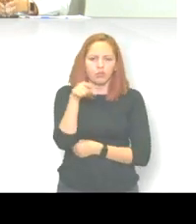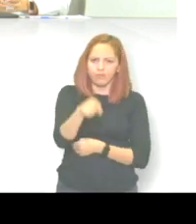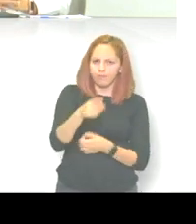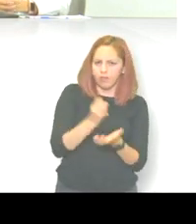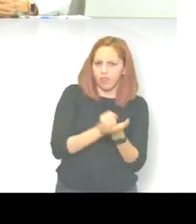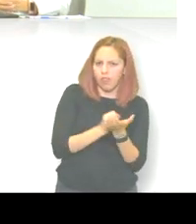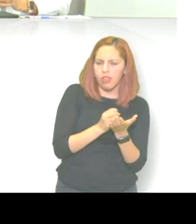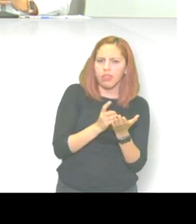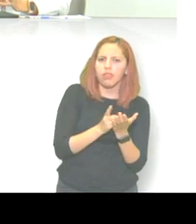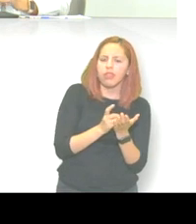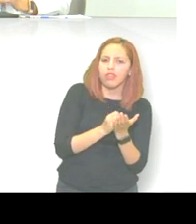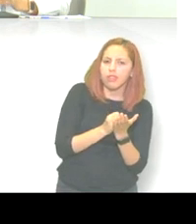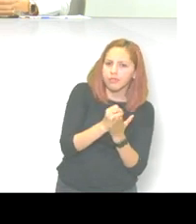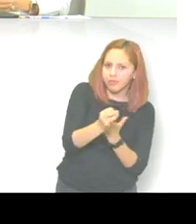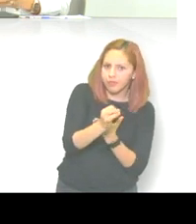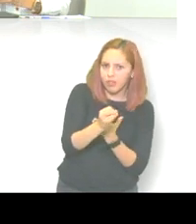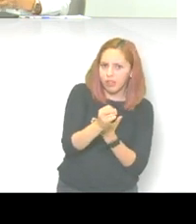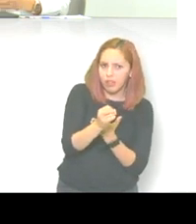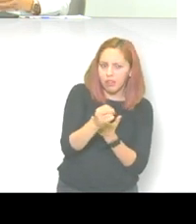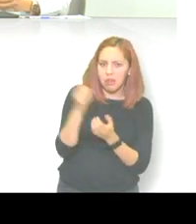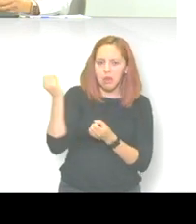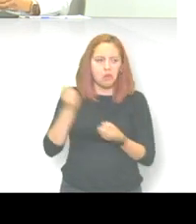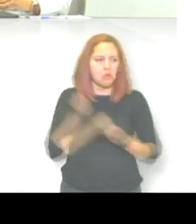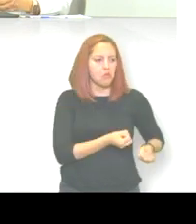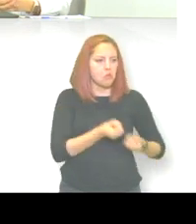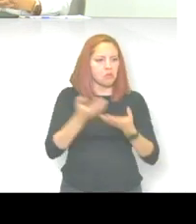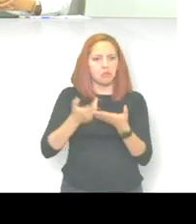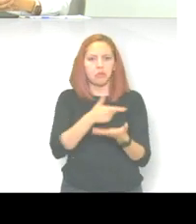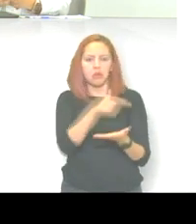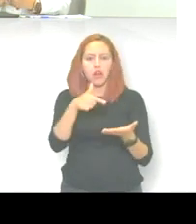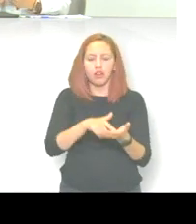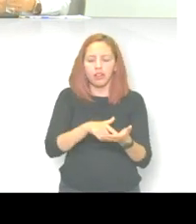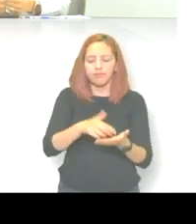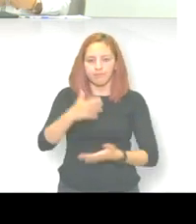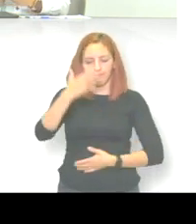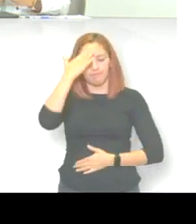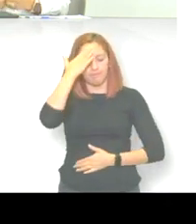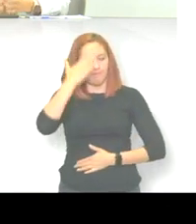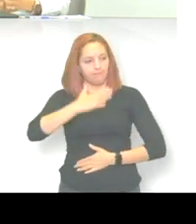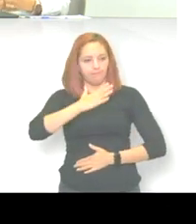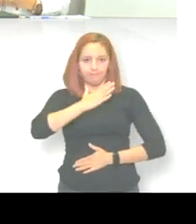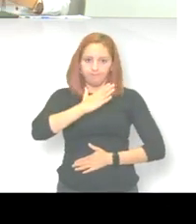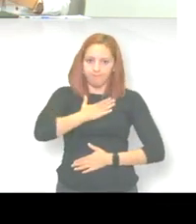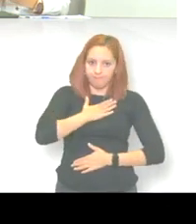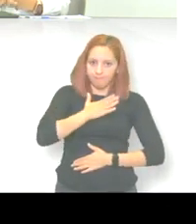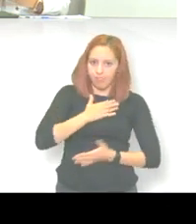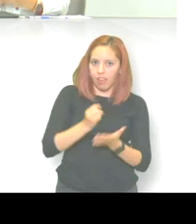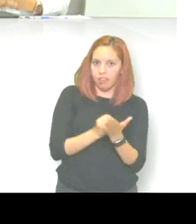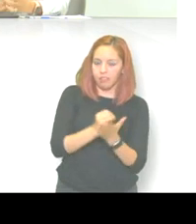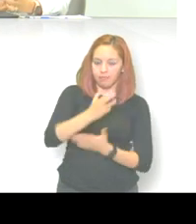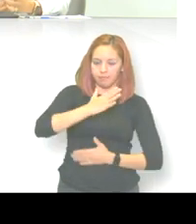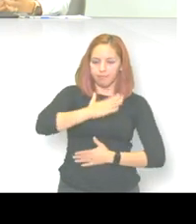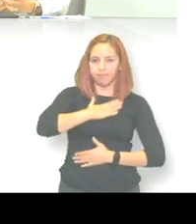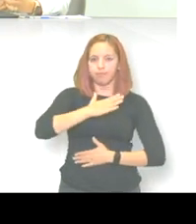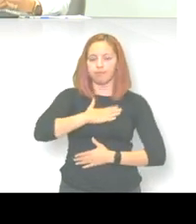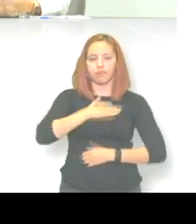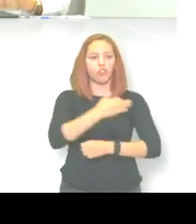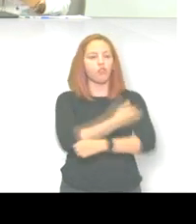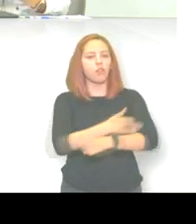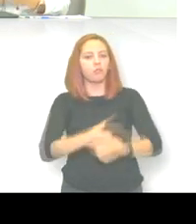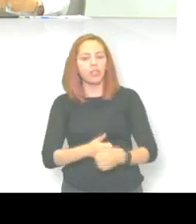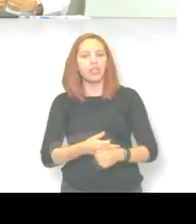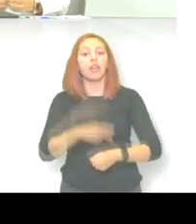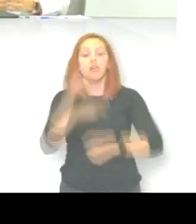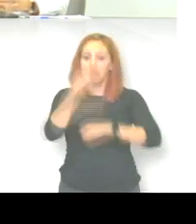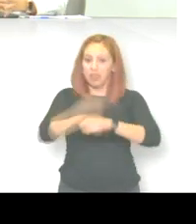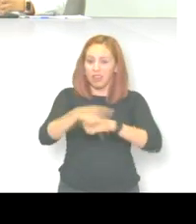alguno de estos lugares, que sepa y sea consciente de que es una decisión personalísima de familia, que hay alto riesgo de que se contagie,